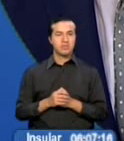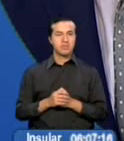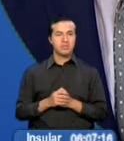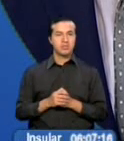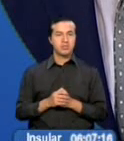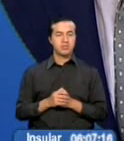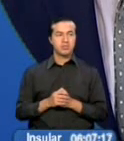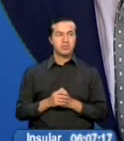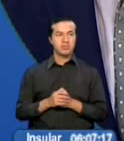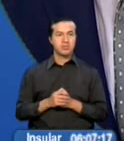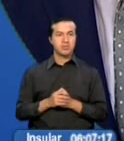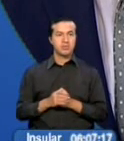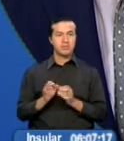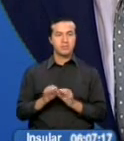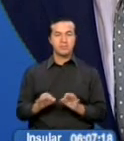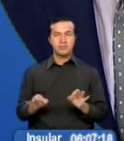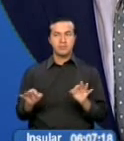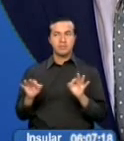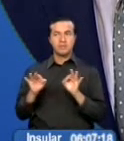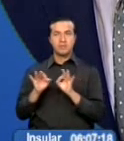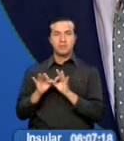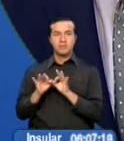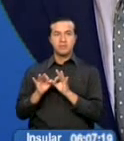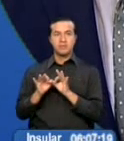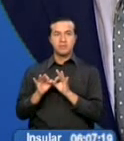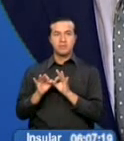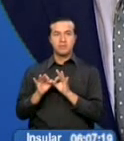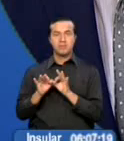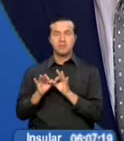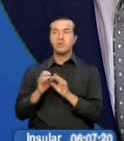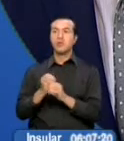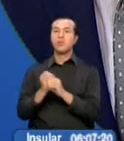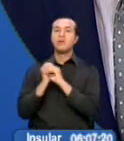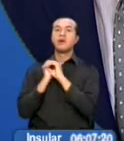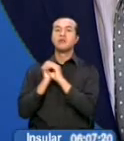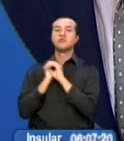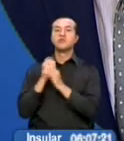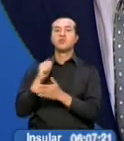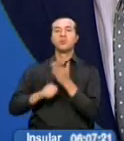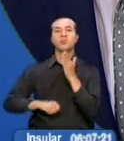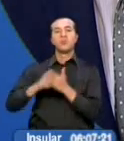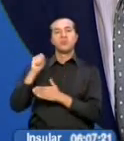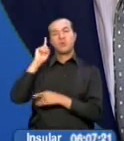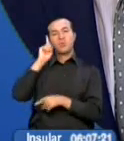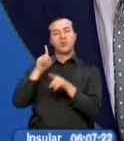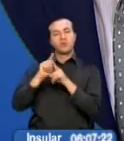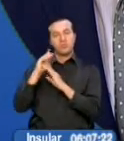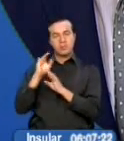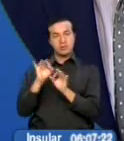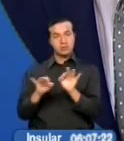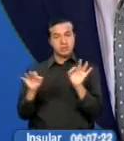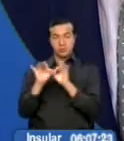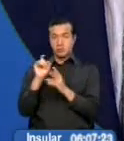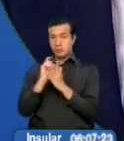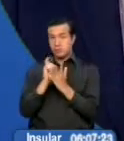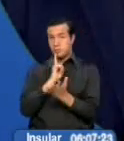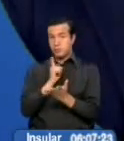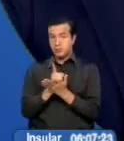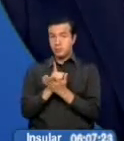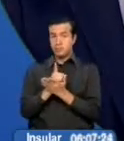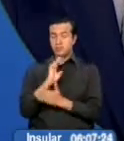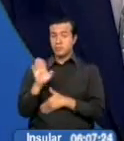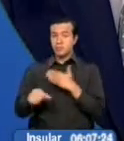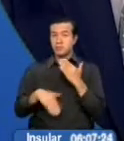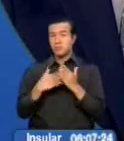es importante señalar que no existe ninguna obligación de refrendación de los acuerdos de paz. De hecho, todas las